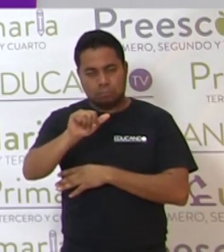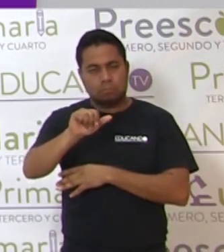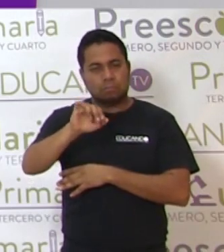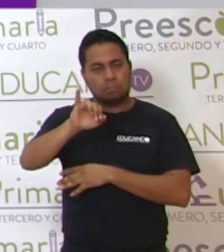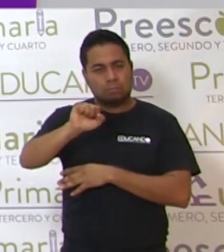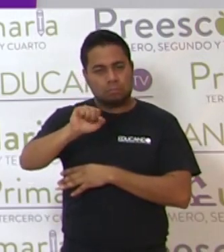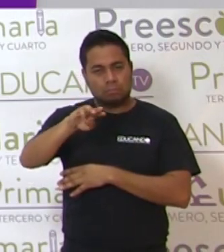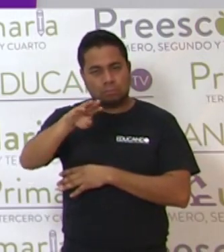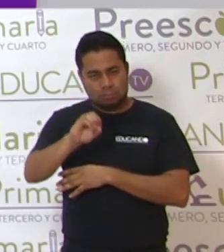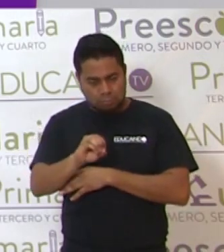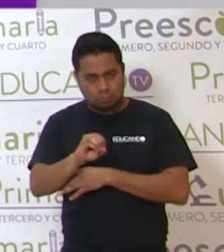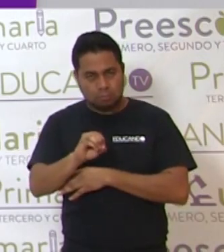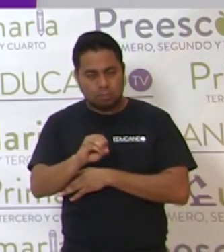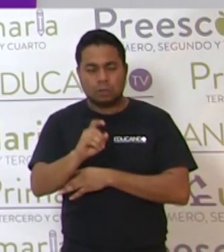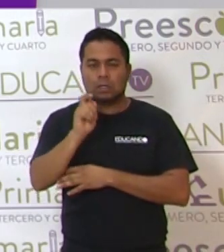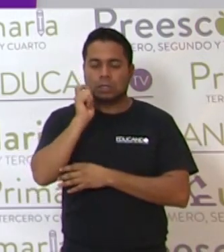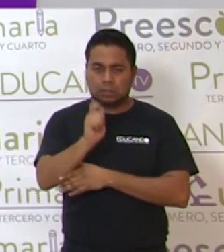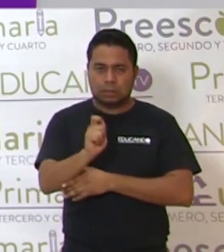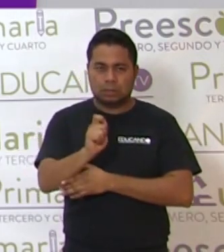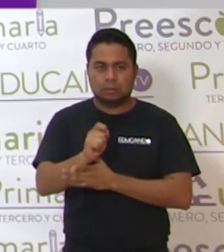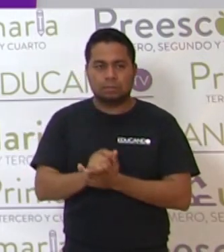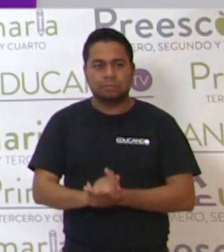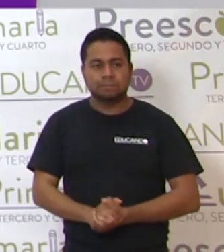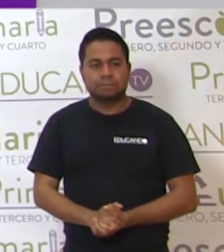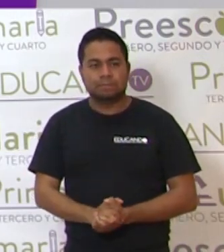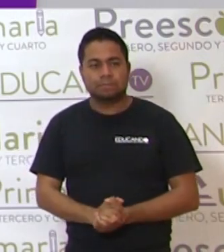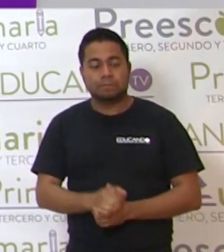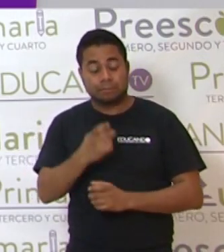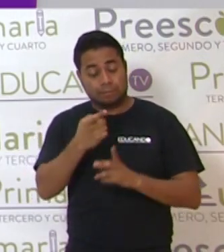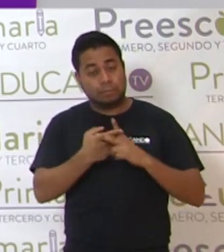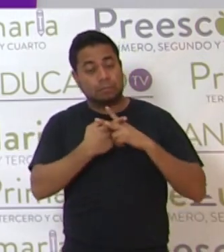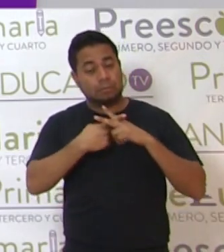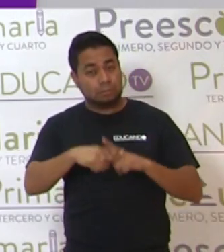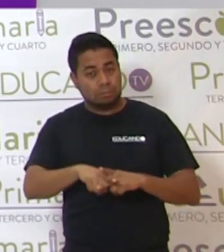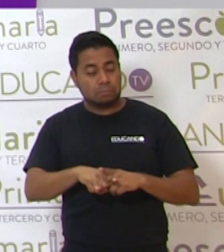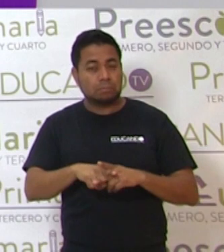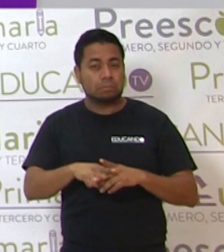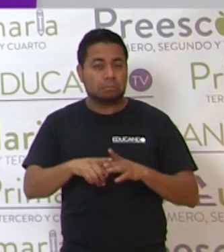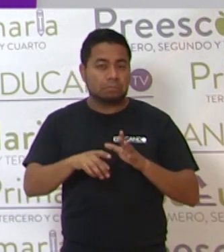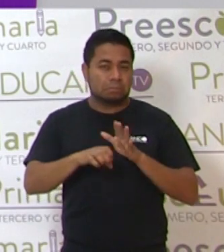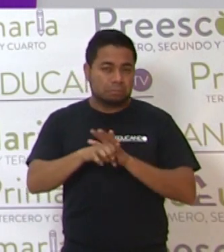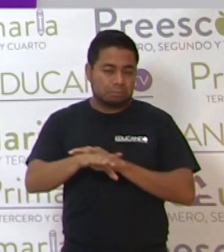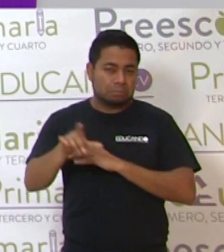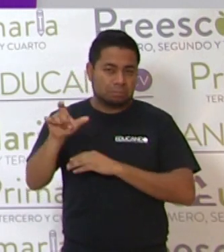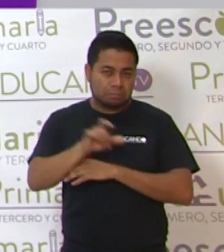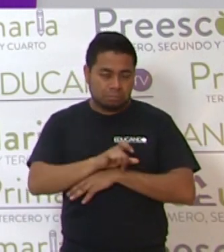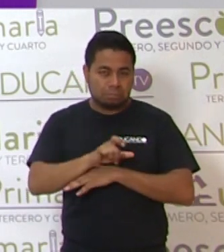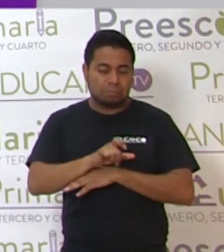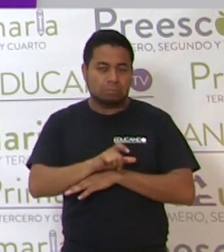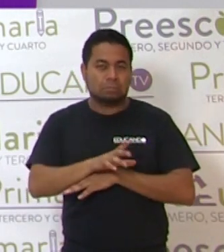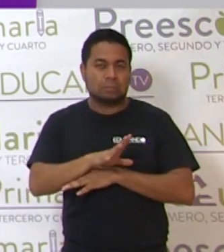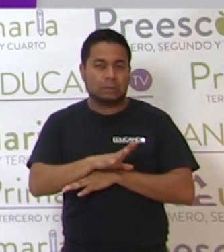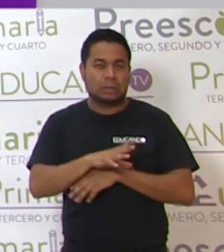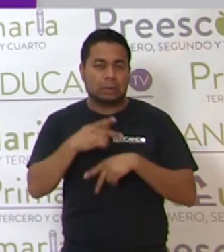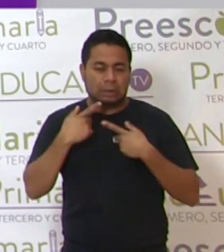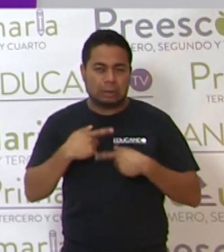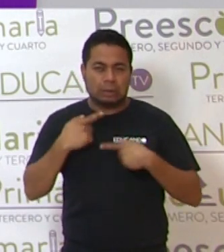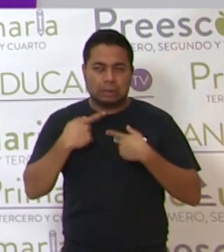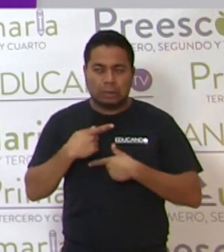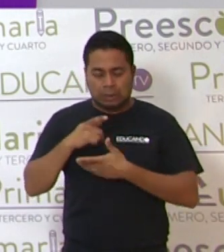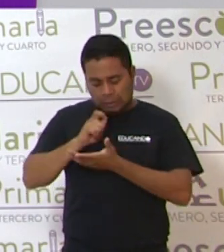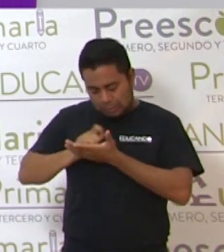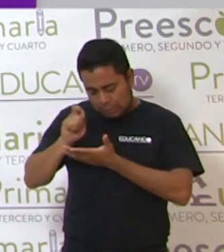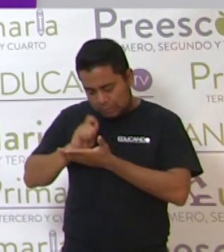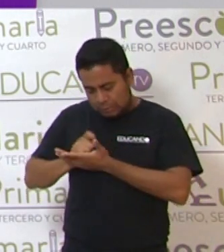poema. El dadaísmo surge a partir de que los escritores empiezan a pensar en que